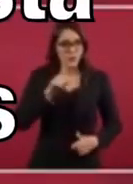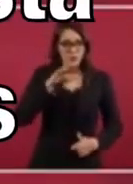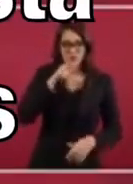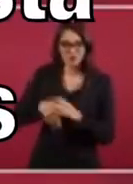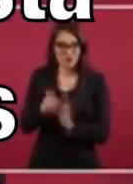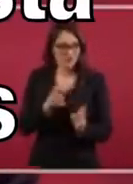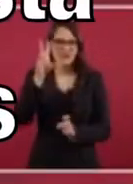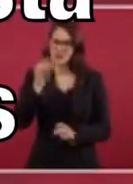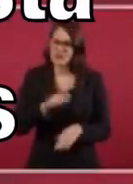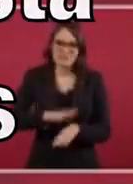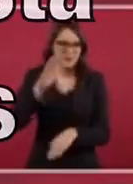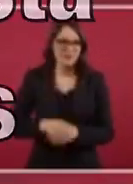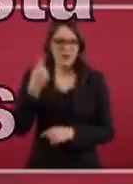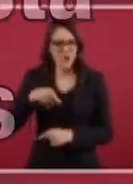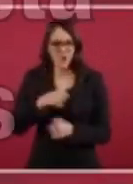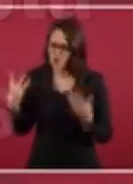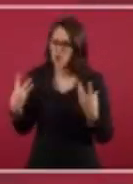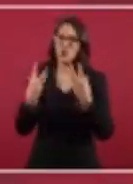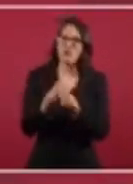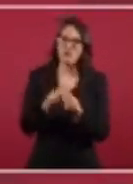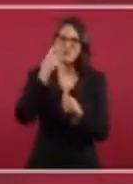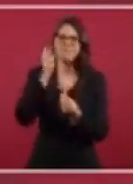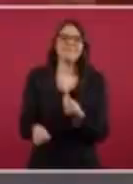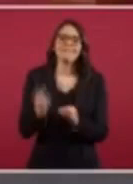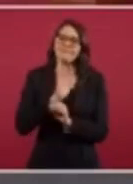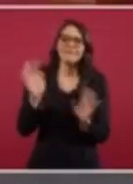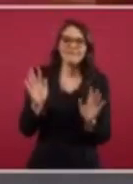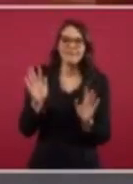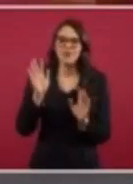Vamos a unirnos para que no haya